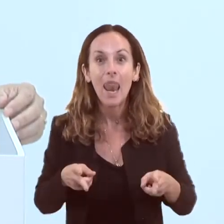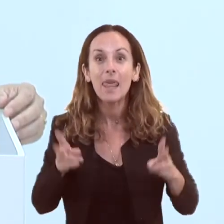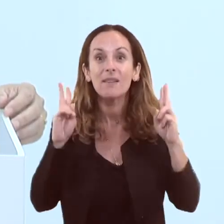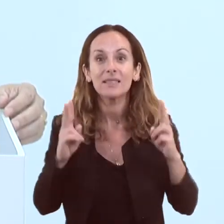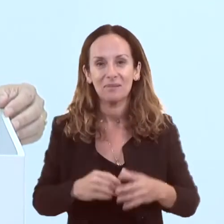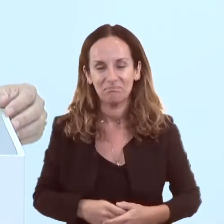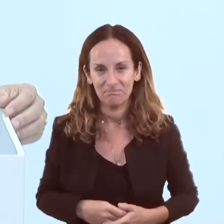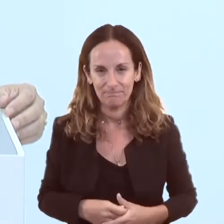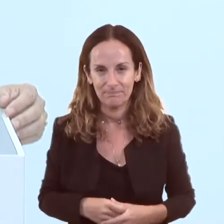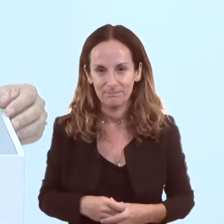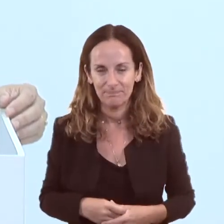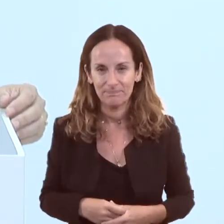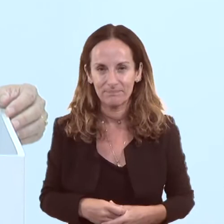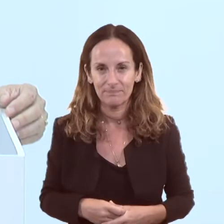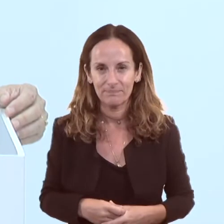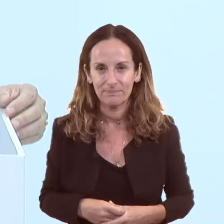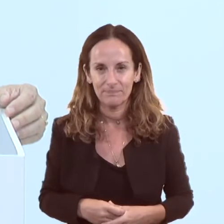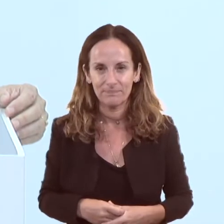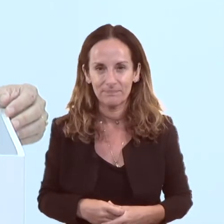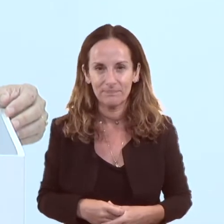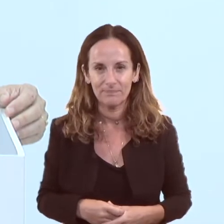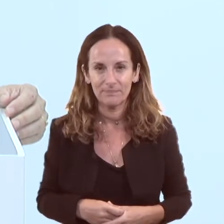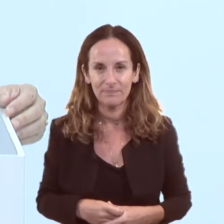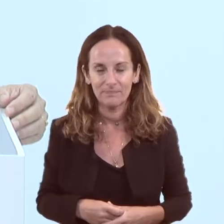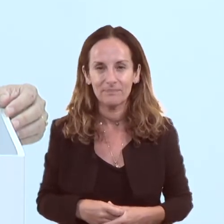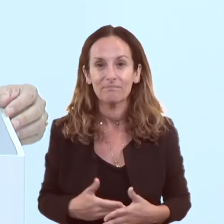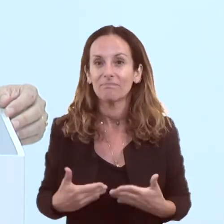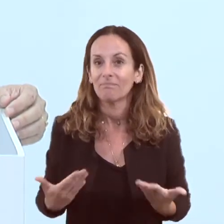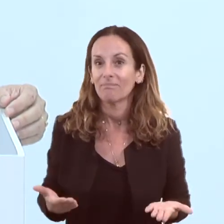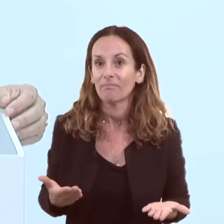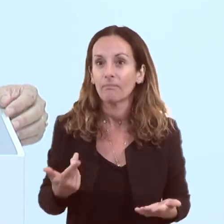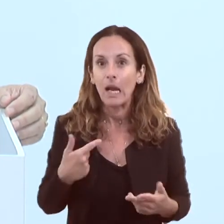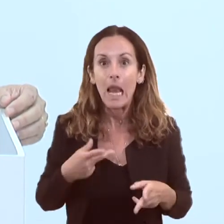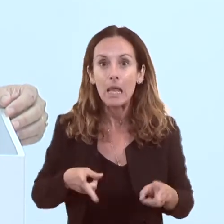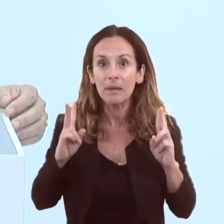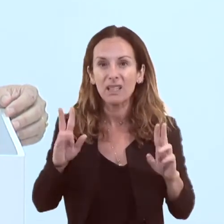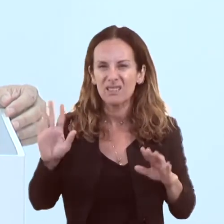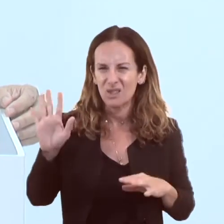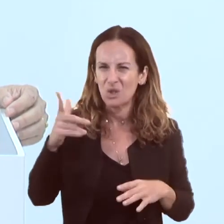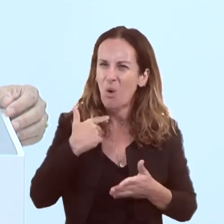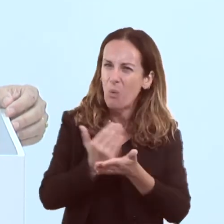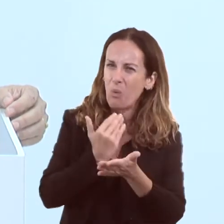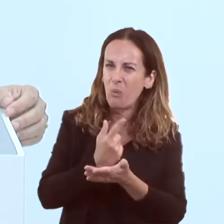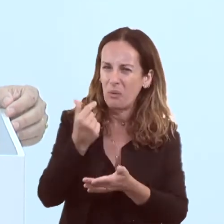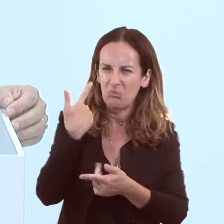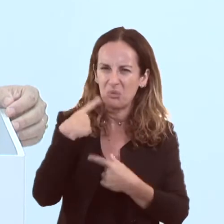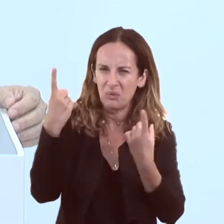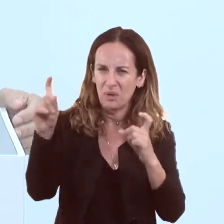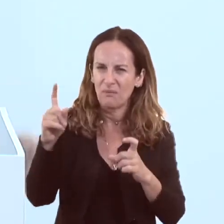eso decíamos es una breve presentación de libertad decir No no quiero no quiero ganar dinero